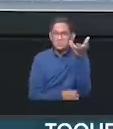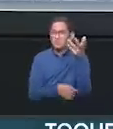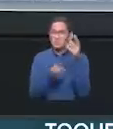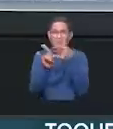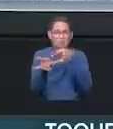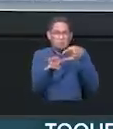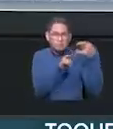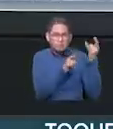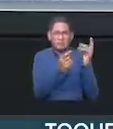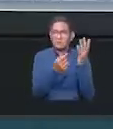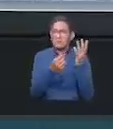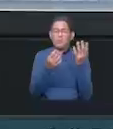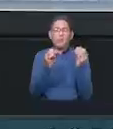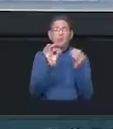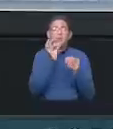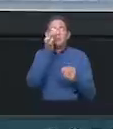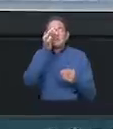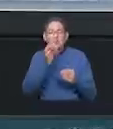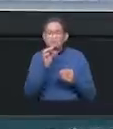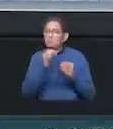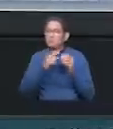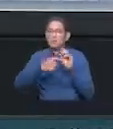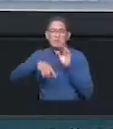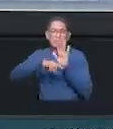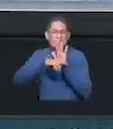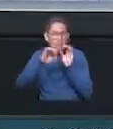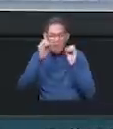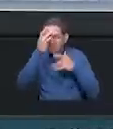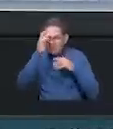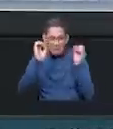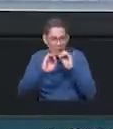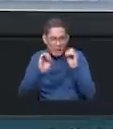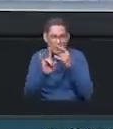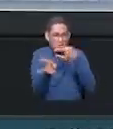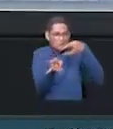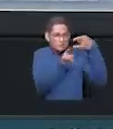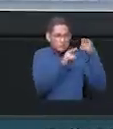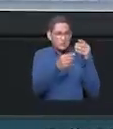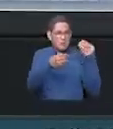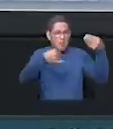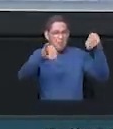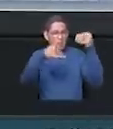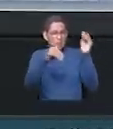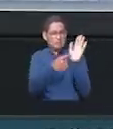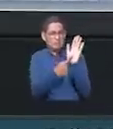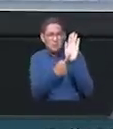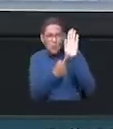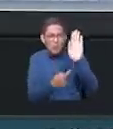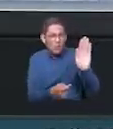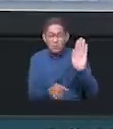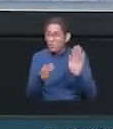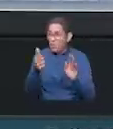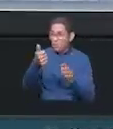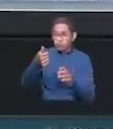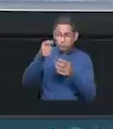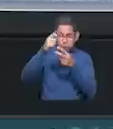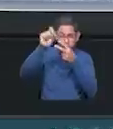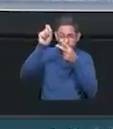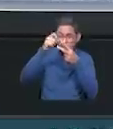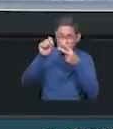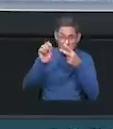y la prueba negativa de kobe de menos de 72 horas